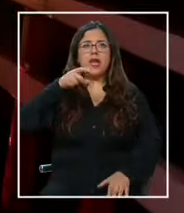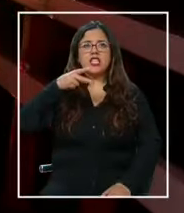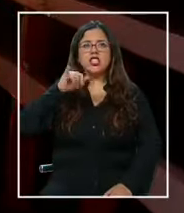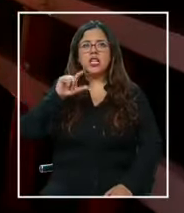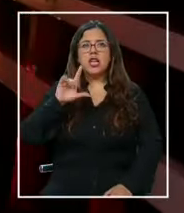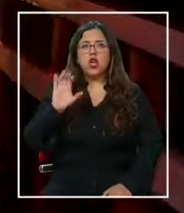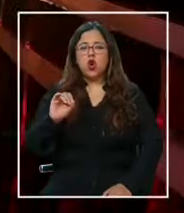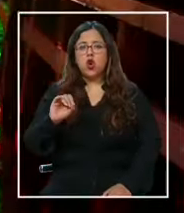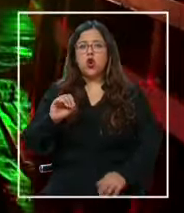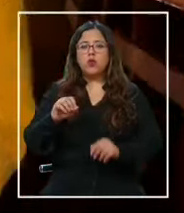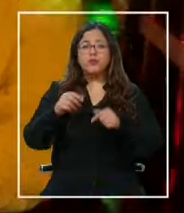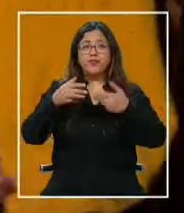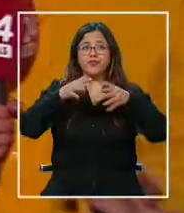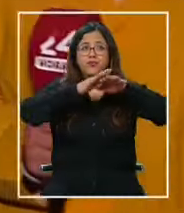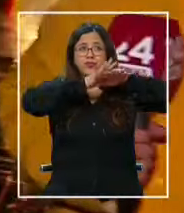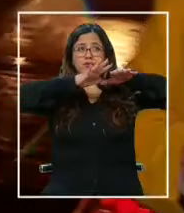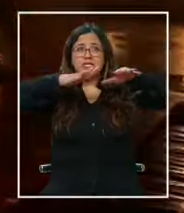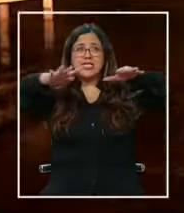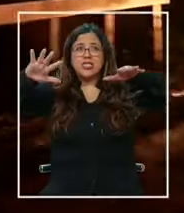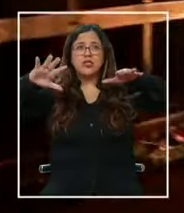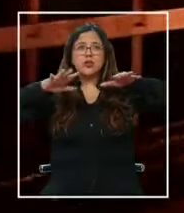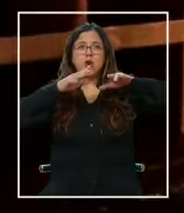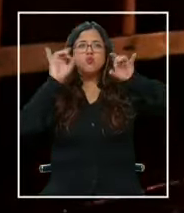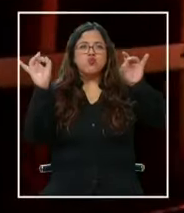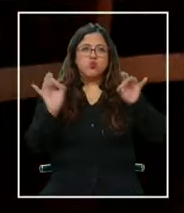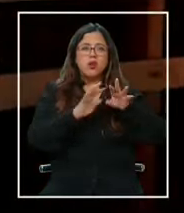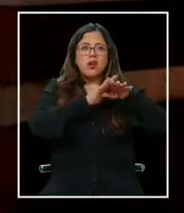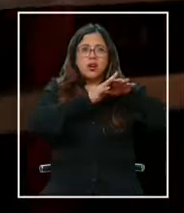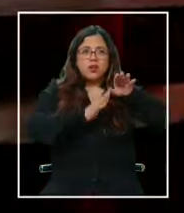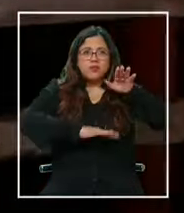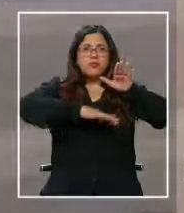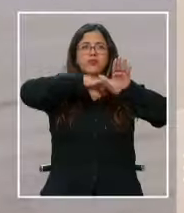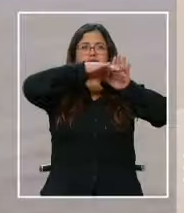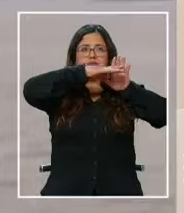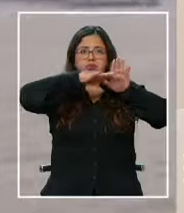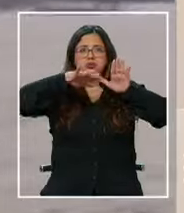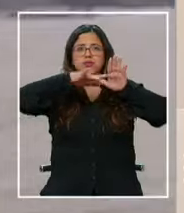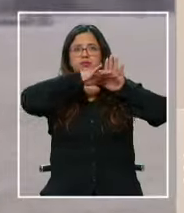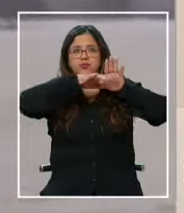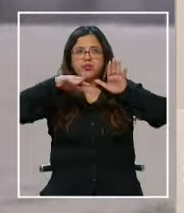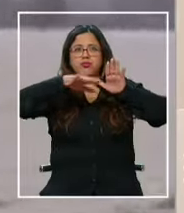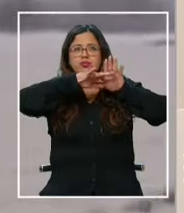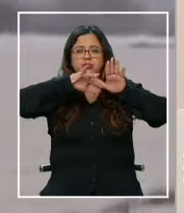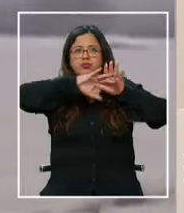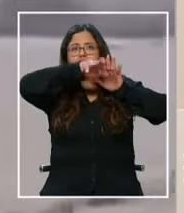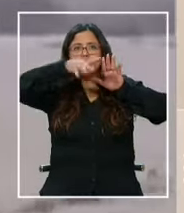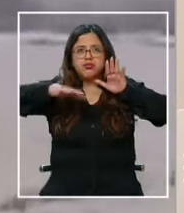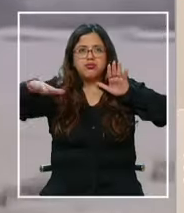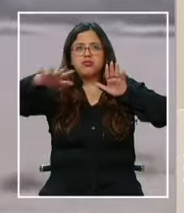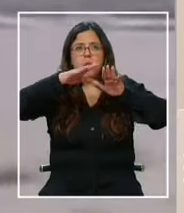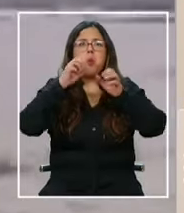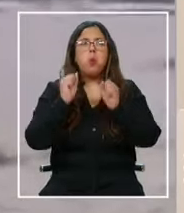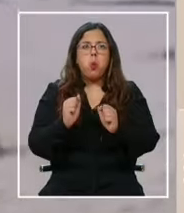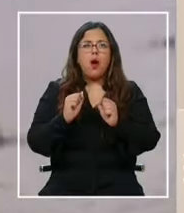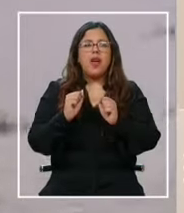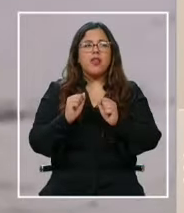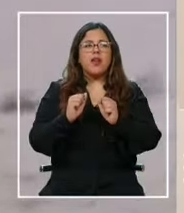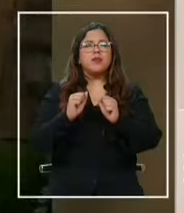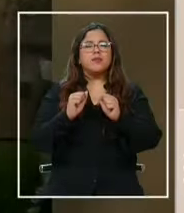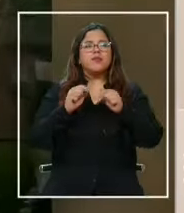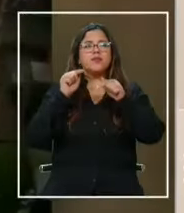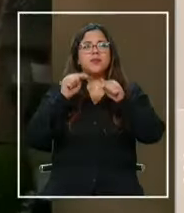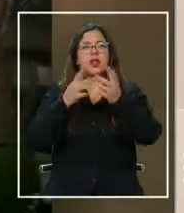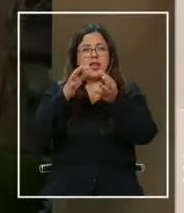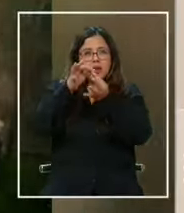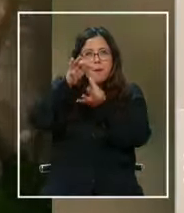que está ocurriendo a esta hora, un río que está con amenaza de desborde, así al menos lo ha indicado Senapred. De acuerdo a la medición del umbral de